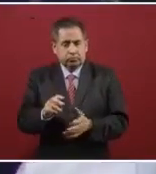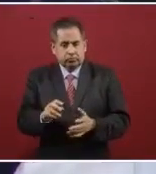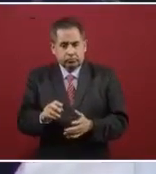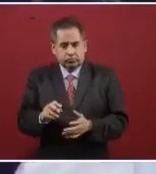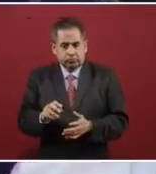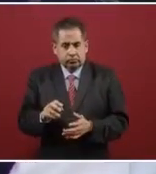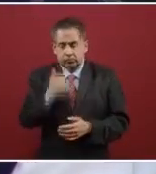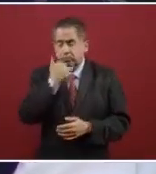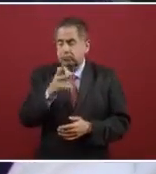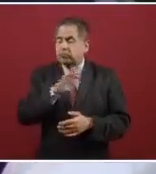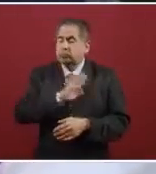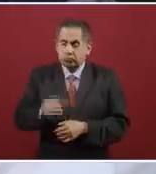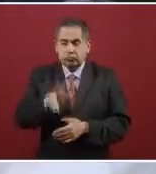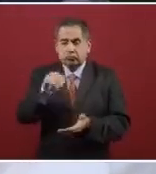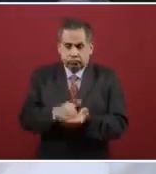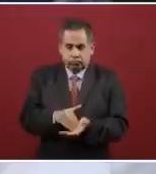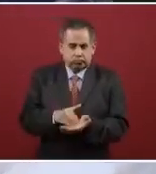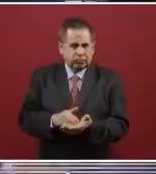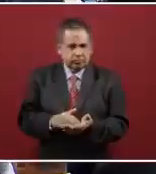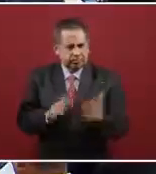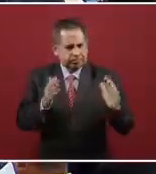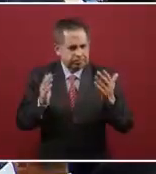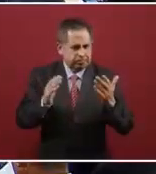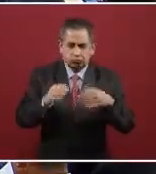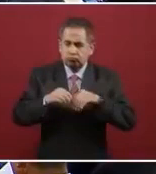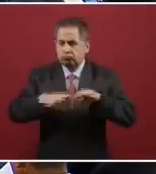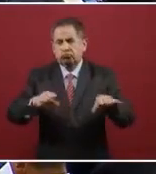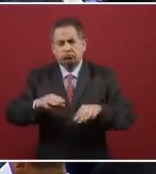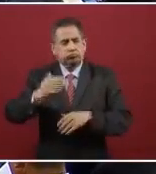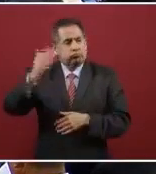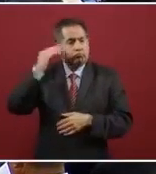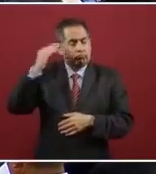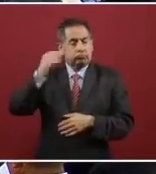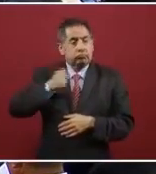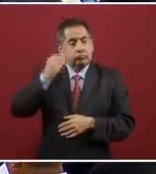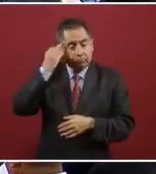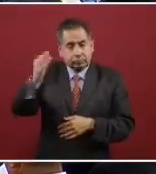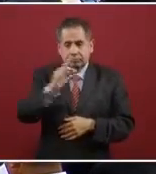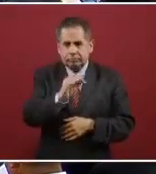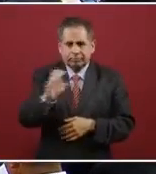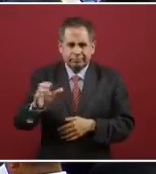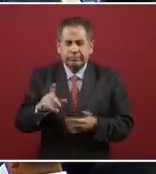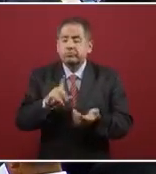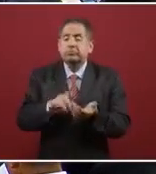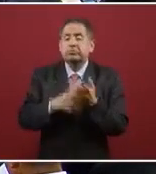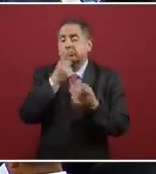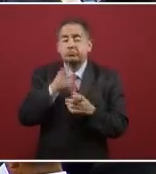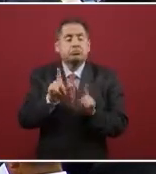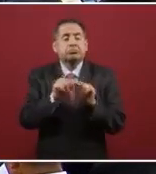1.289, no, perdón, que murieron 8.000, contra las cifras que se dieron oficialmente en el sexenio de Felipe Calderón Hinojosa, que fueron nada más